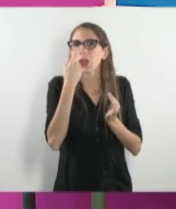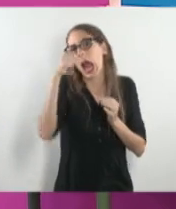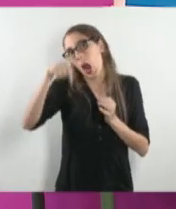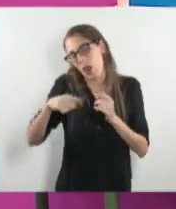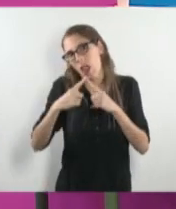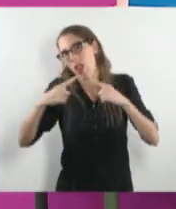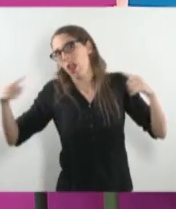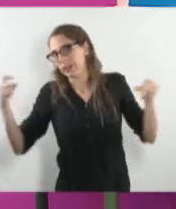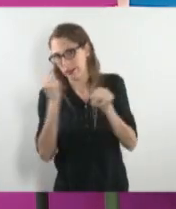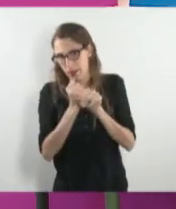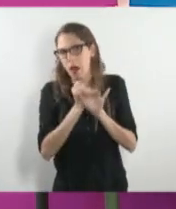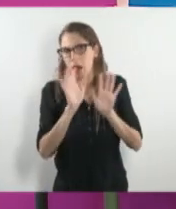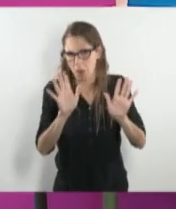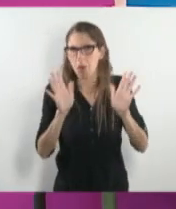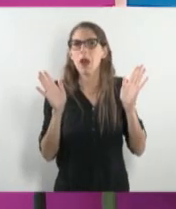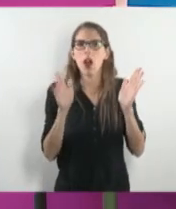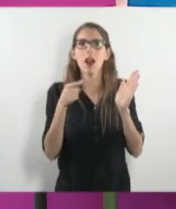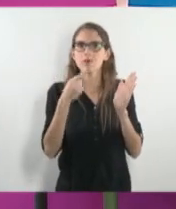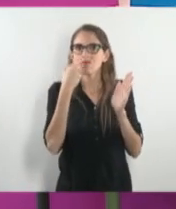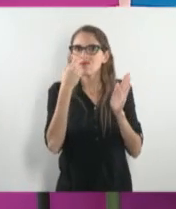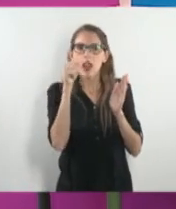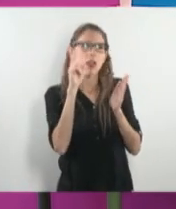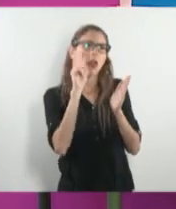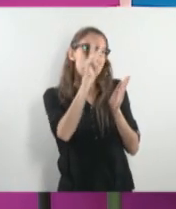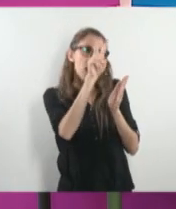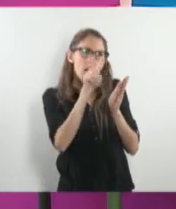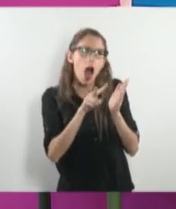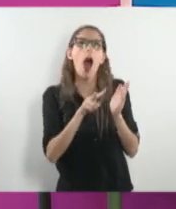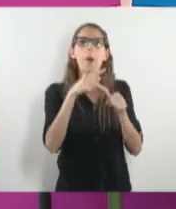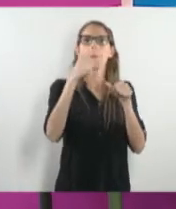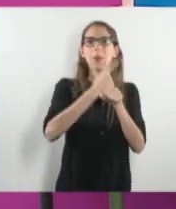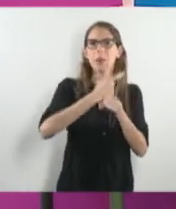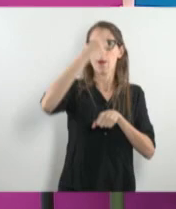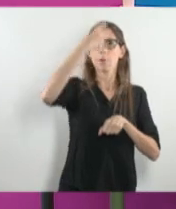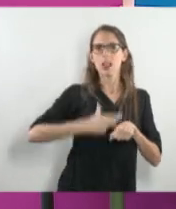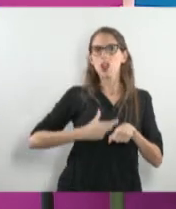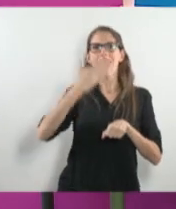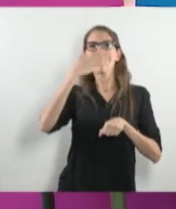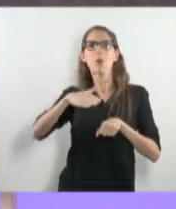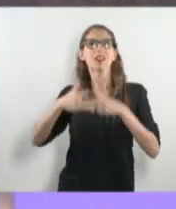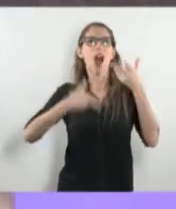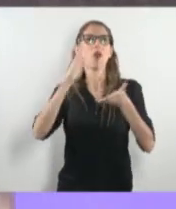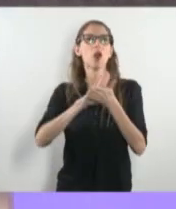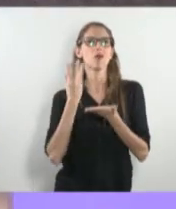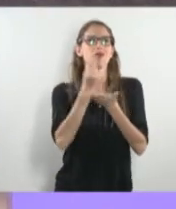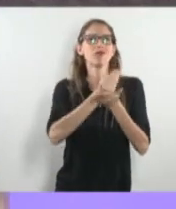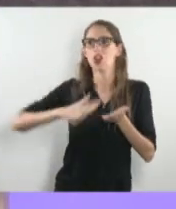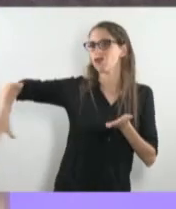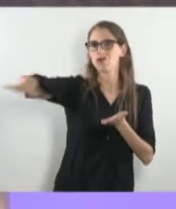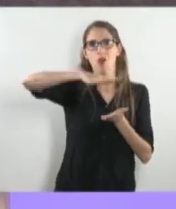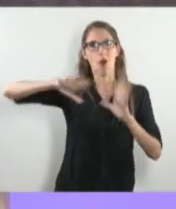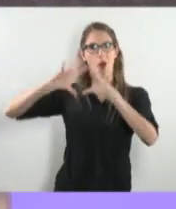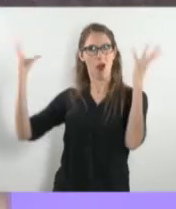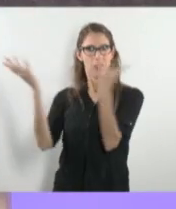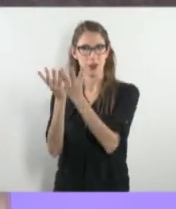de tiempo, pero cómo uh-huh. esas personas van cambiando, ¿no? De la primera persona a esta idea de un universal. Claro, de hablar como